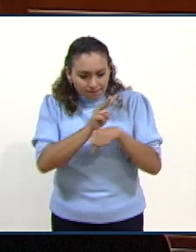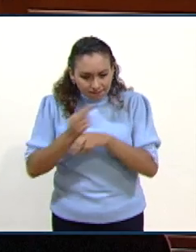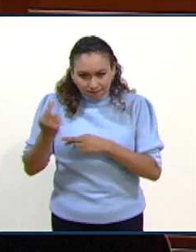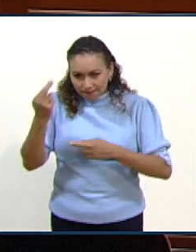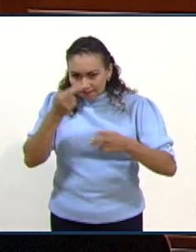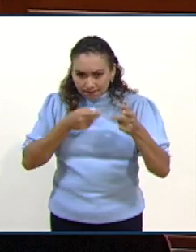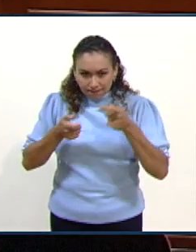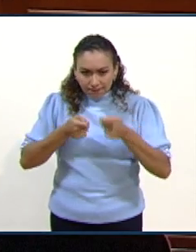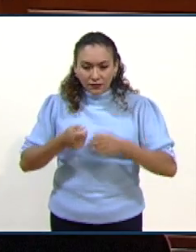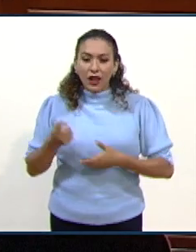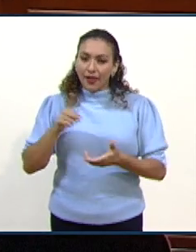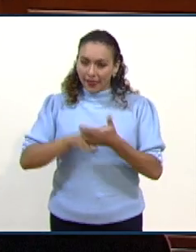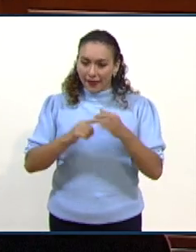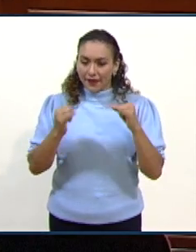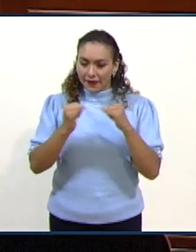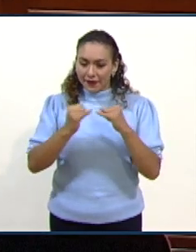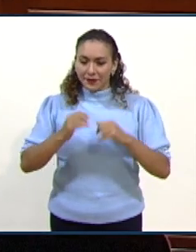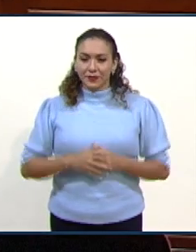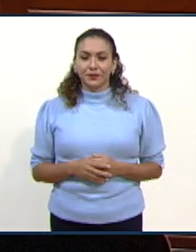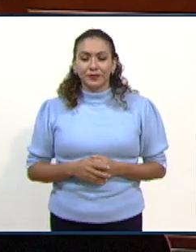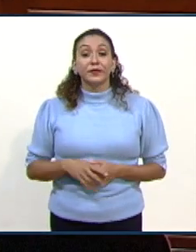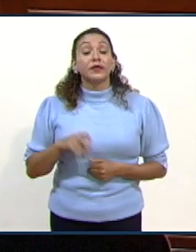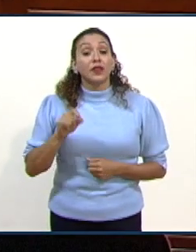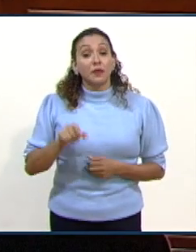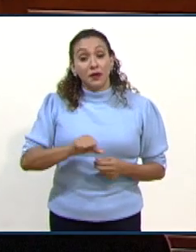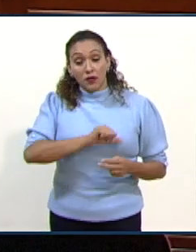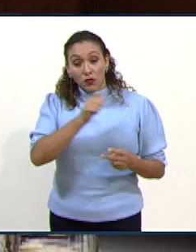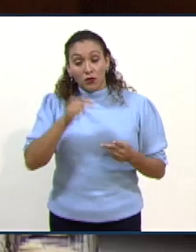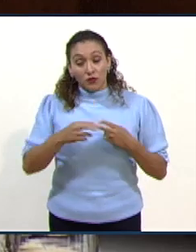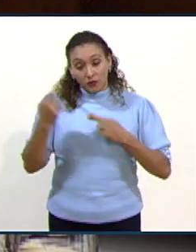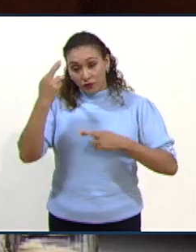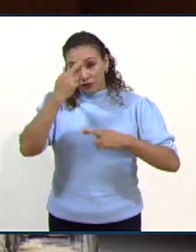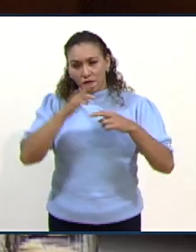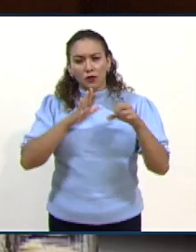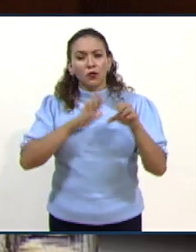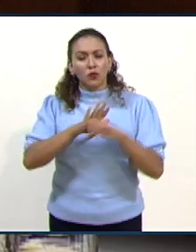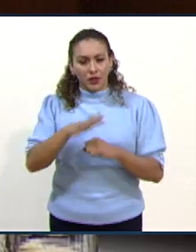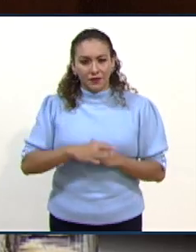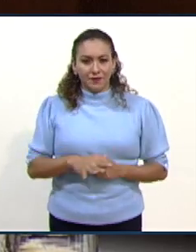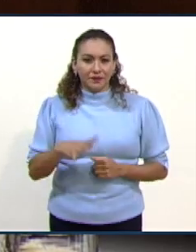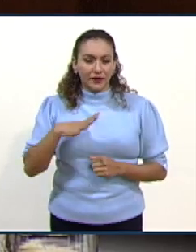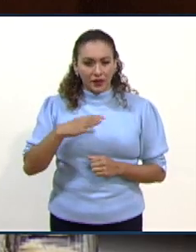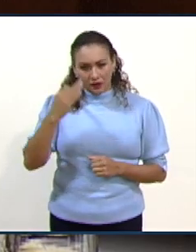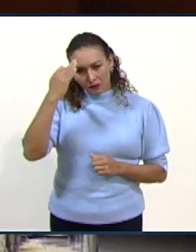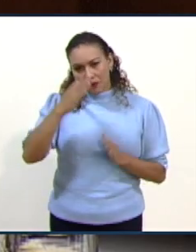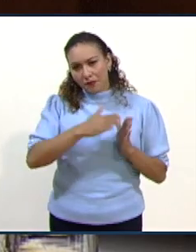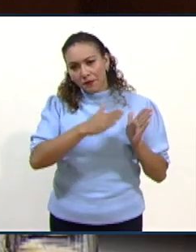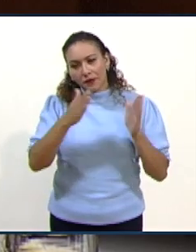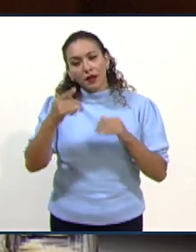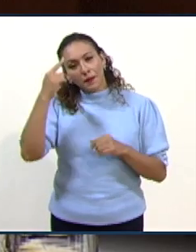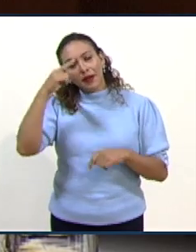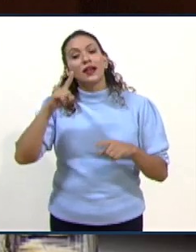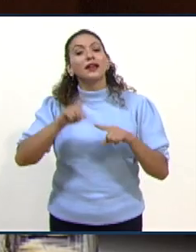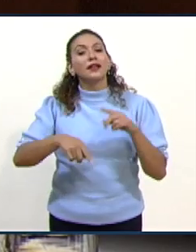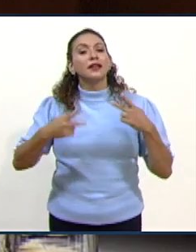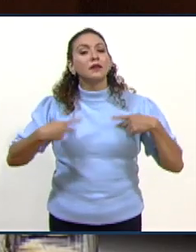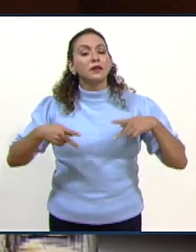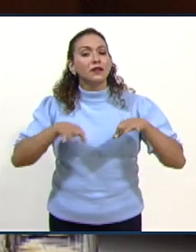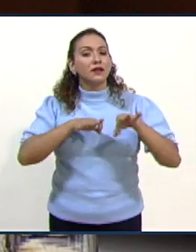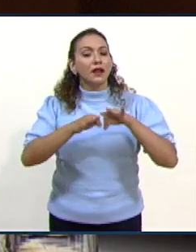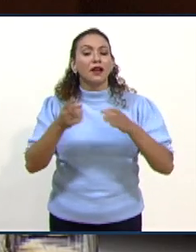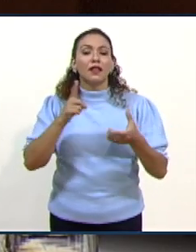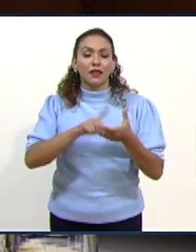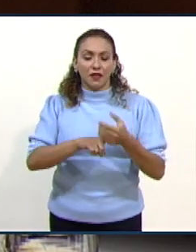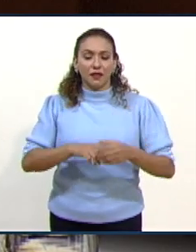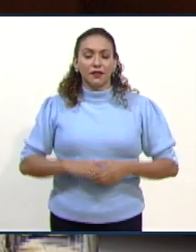órganos del propio tribunal. Por otra parte, invalidó las disposiciones que acortaban los plazos para atender los requerimientos formulados al personal de